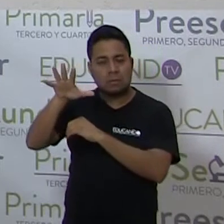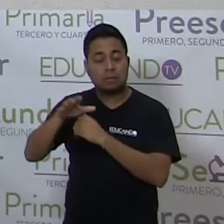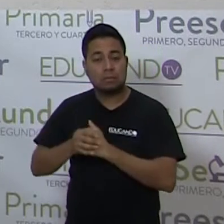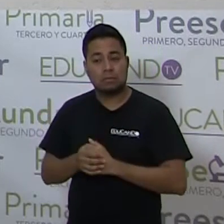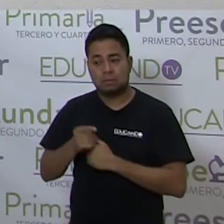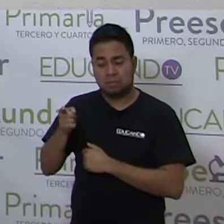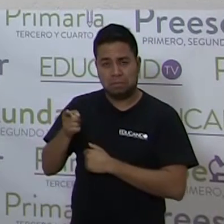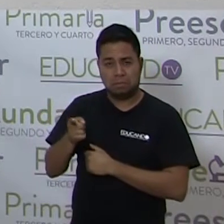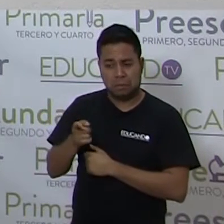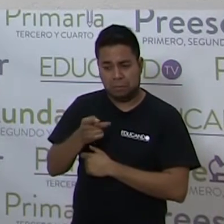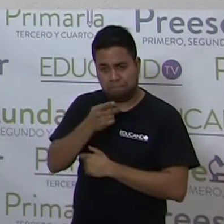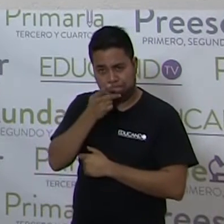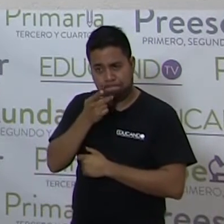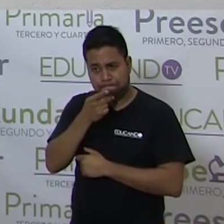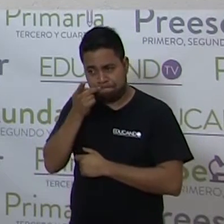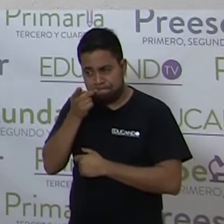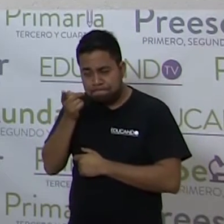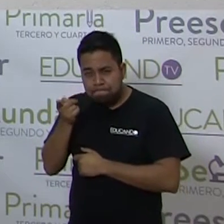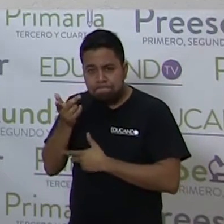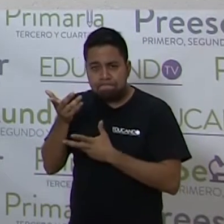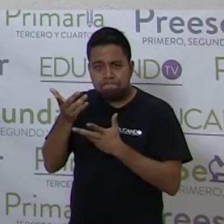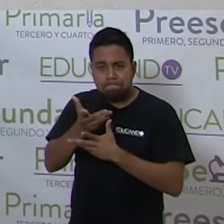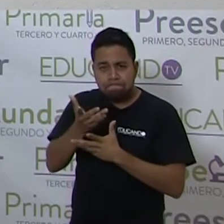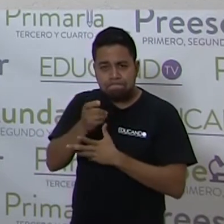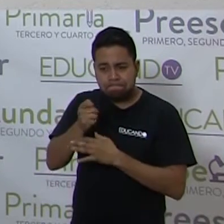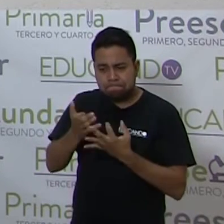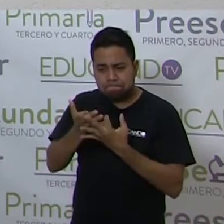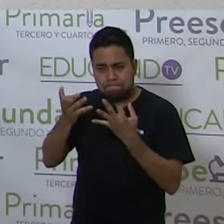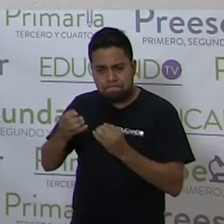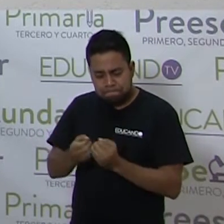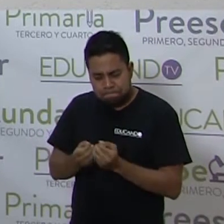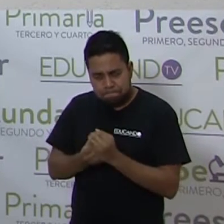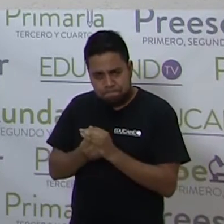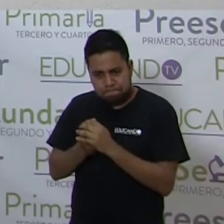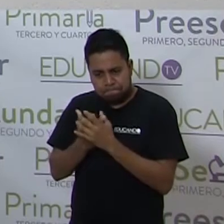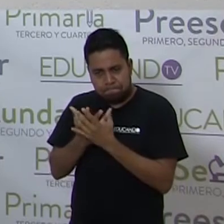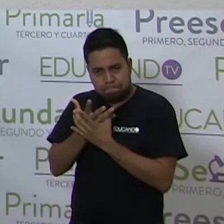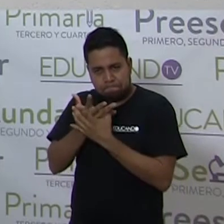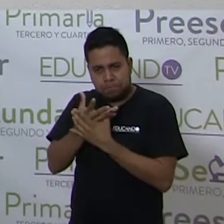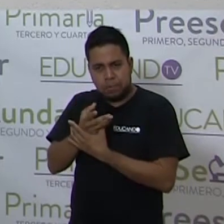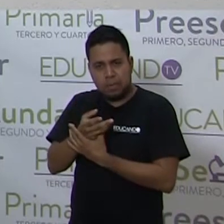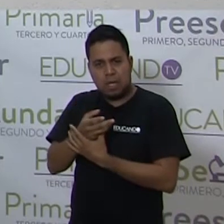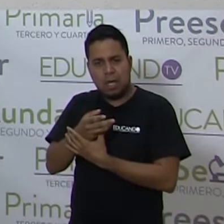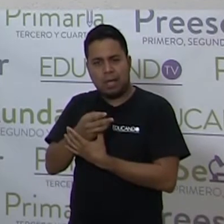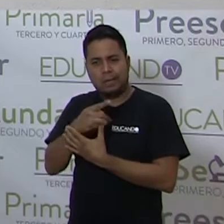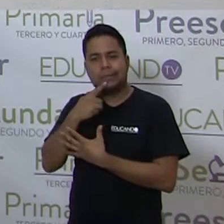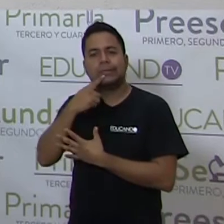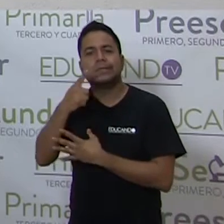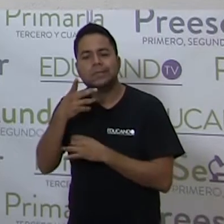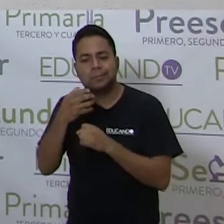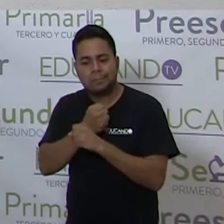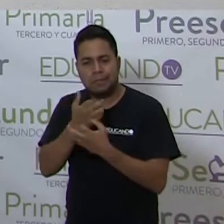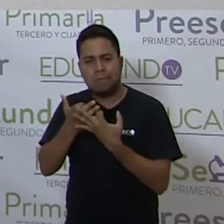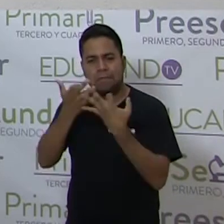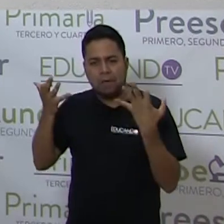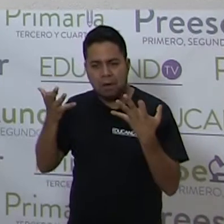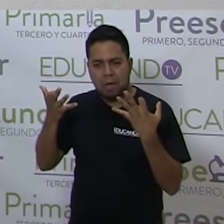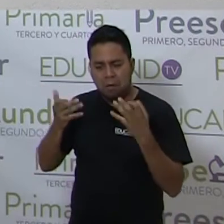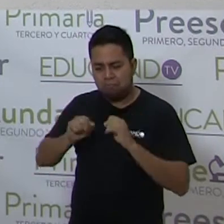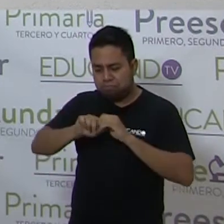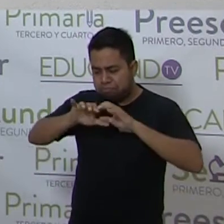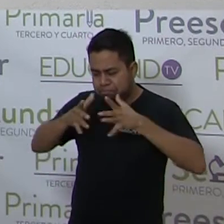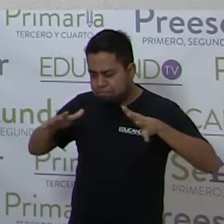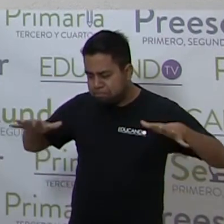Mediante sus palabras, ellos hicieron emerger la tierra. Dijeron, tierra, y esta fue hecha.